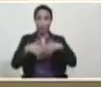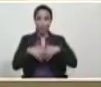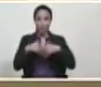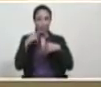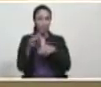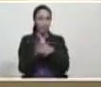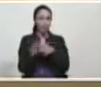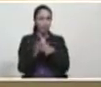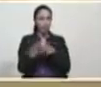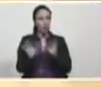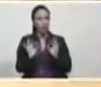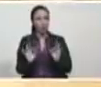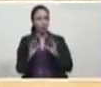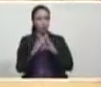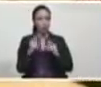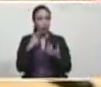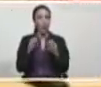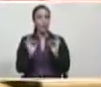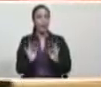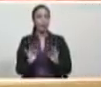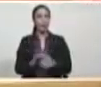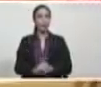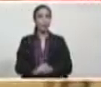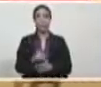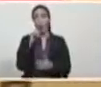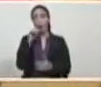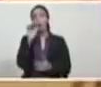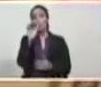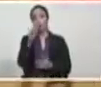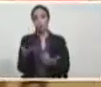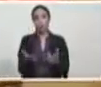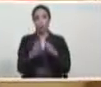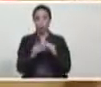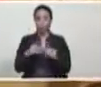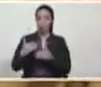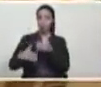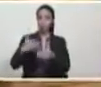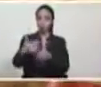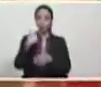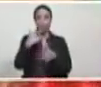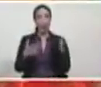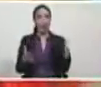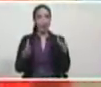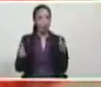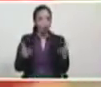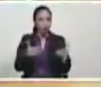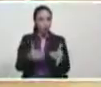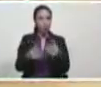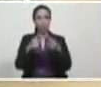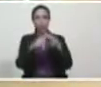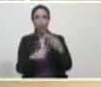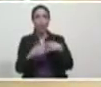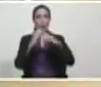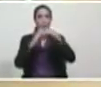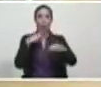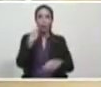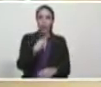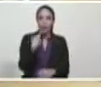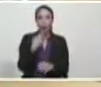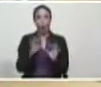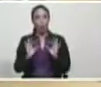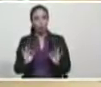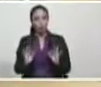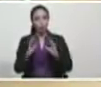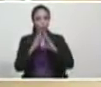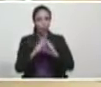funcionando en excelentes condiciones. De aquí, en un futuro cercano, estaremos ensamblando unidades de transporte que seguramente van a